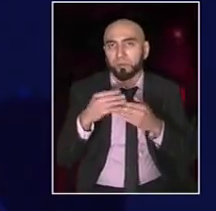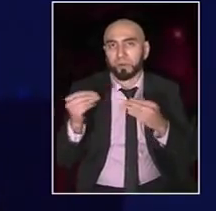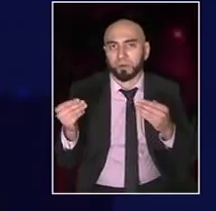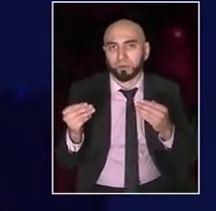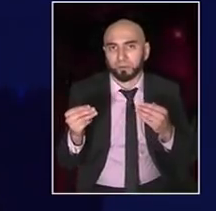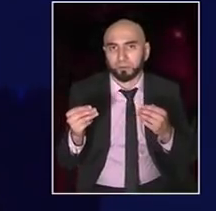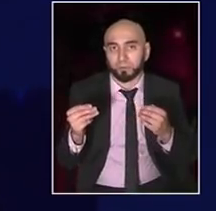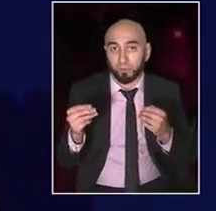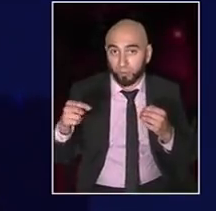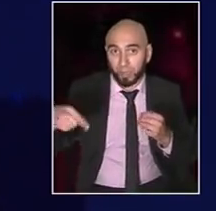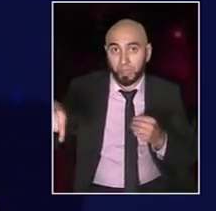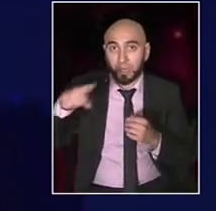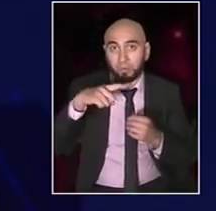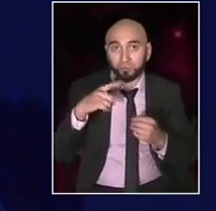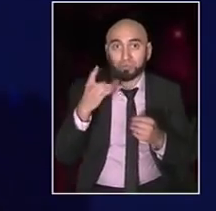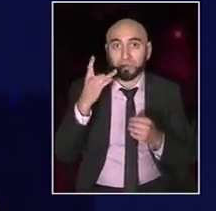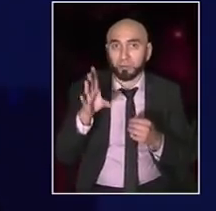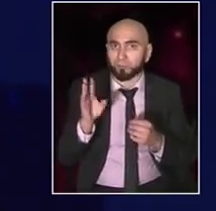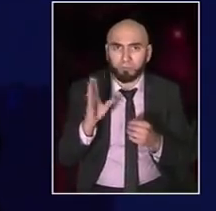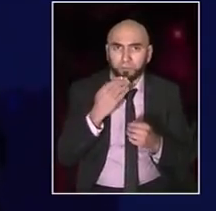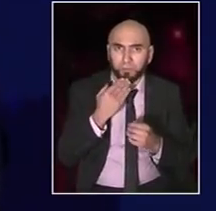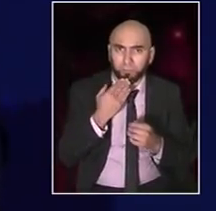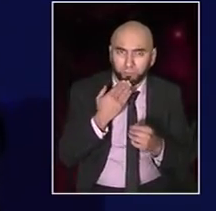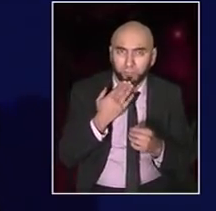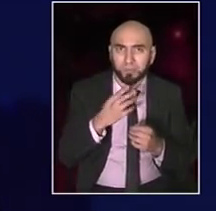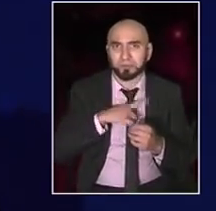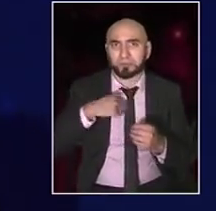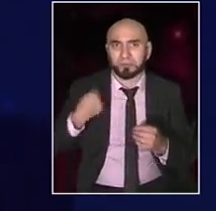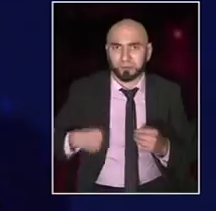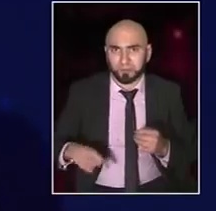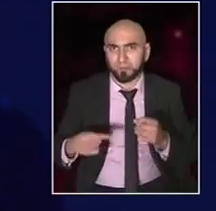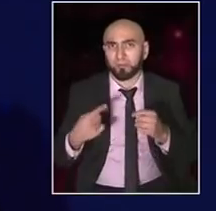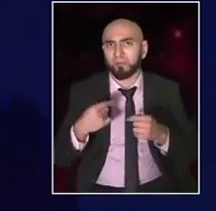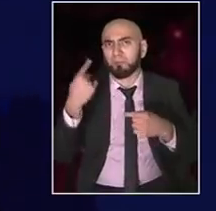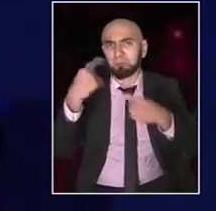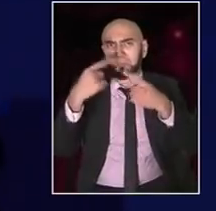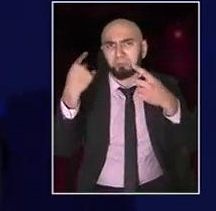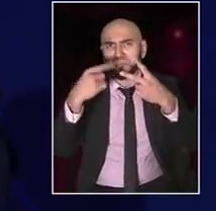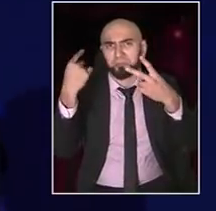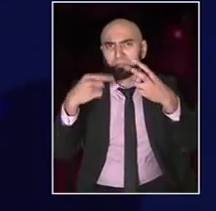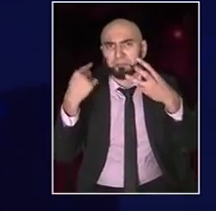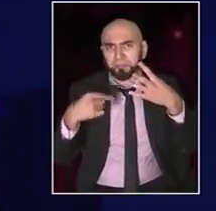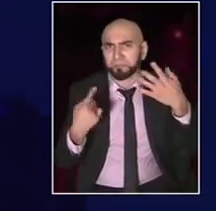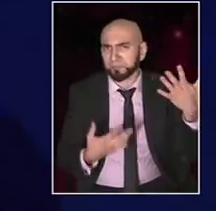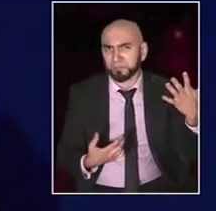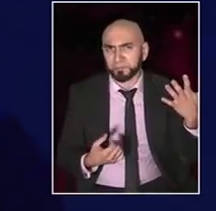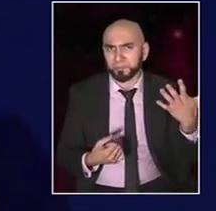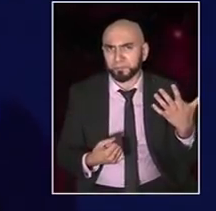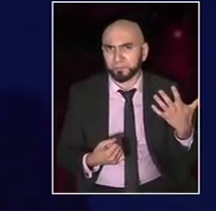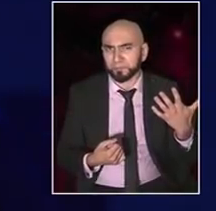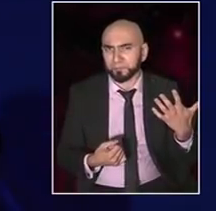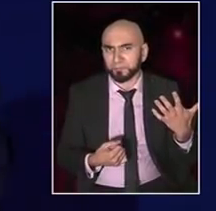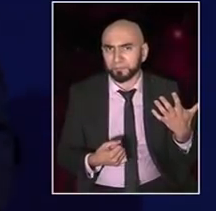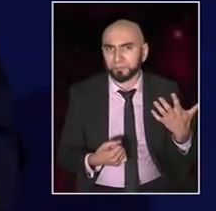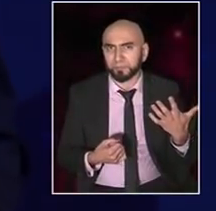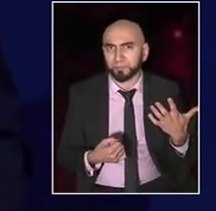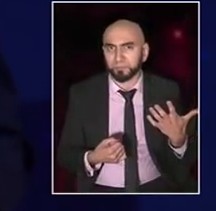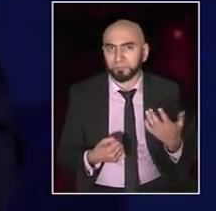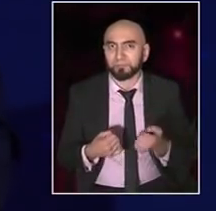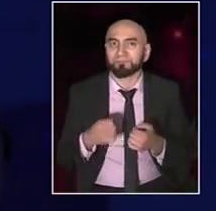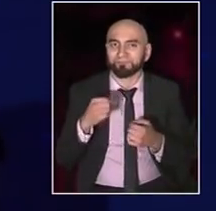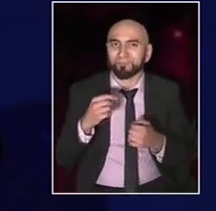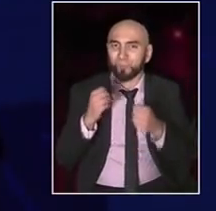ellos, son los chinos, que también tienen Baidu, Tencent, Xiaomi, Alibaba. Entonces, los datos nos